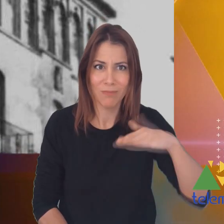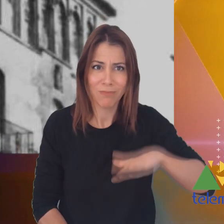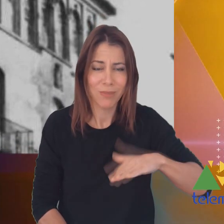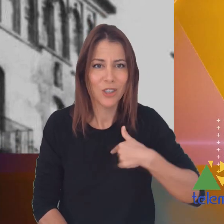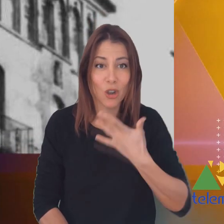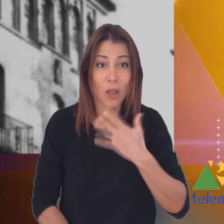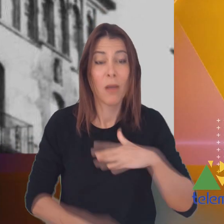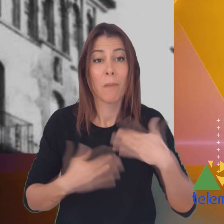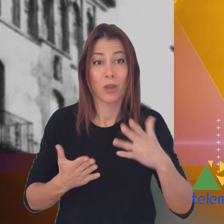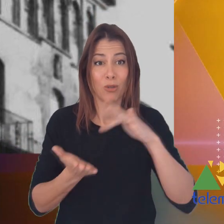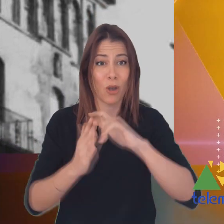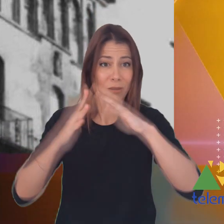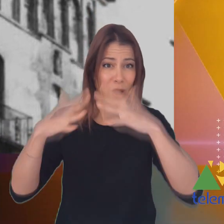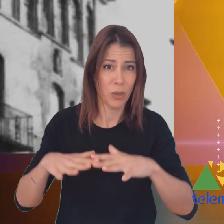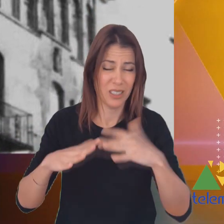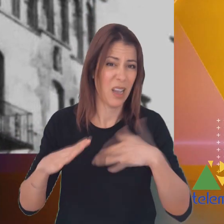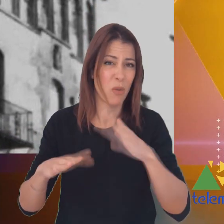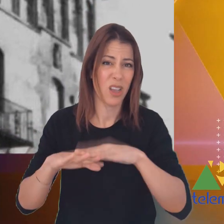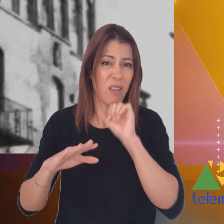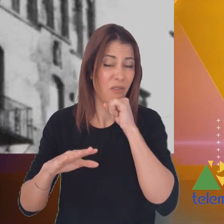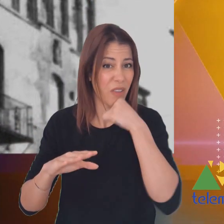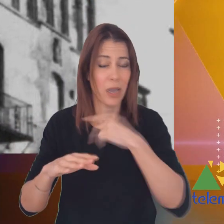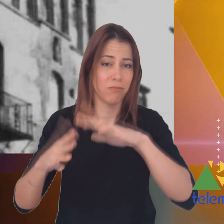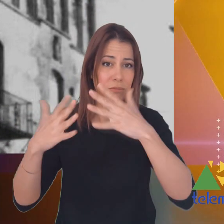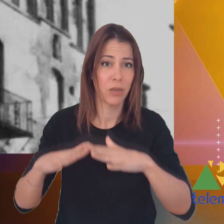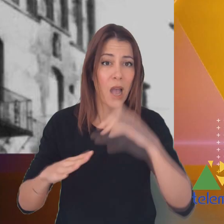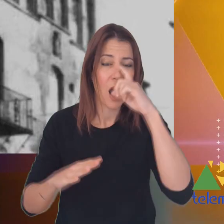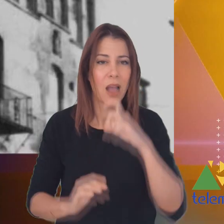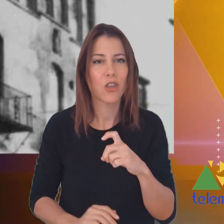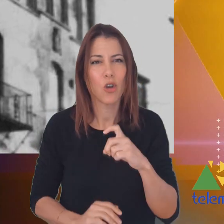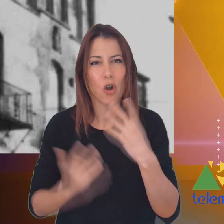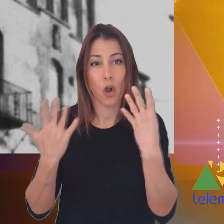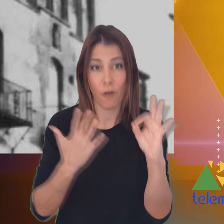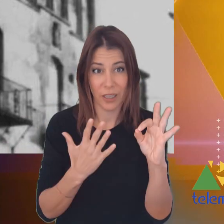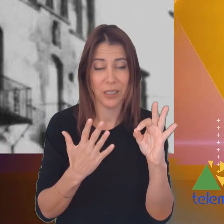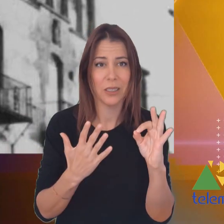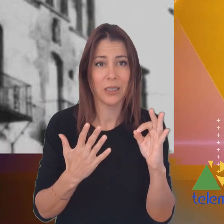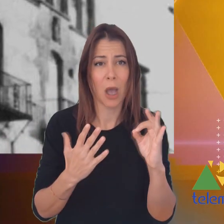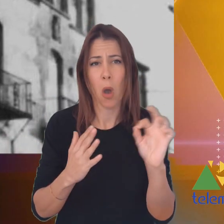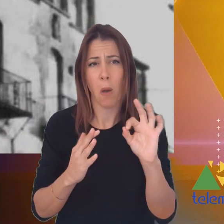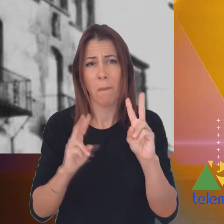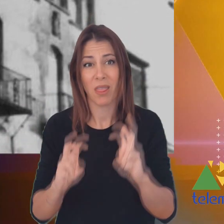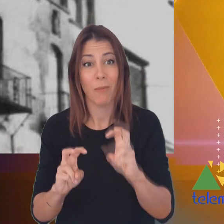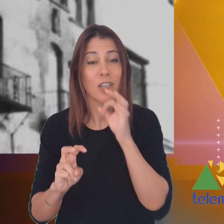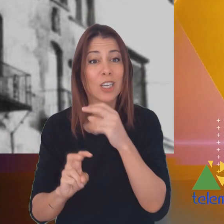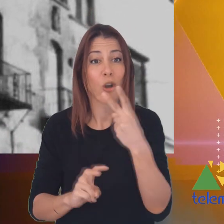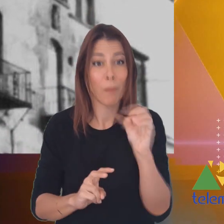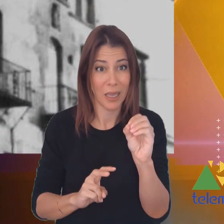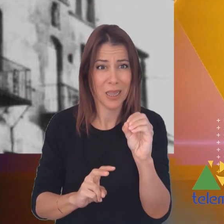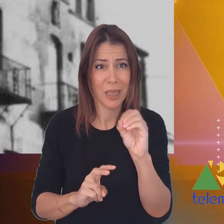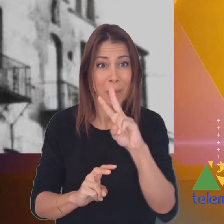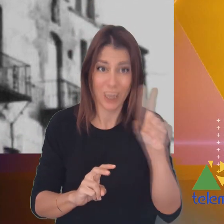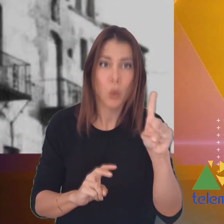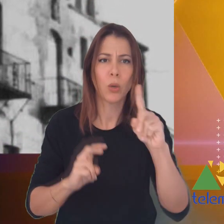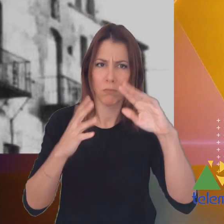porque se derribó. Ya estaba en ruinas total, pero se derribó en los años 90, a principios del siglo XX, del siglo XXI